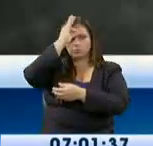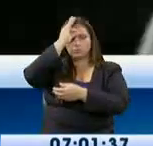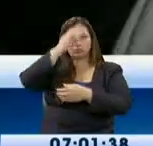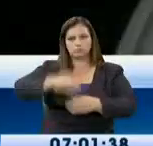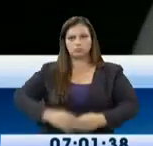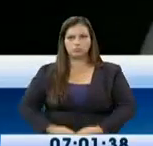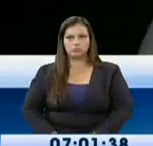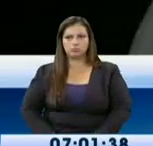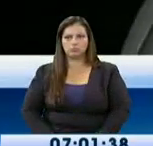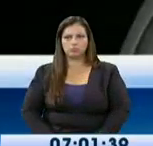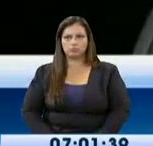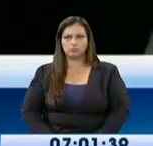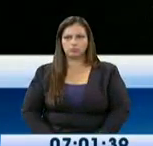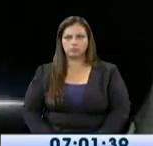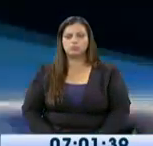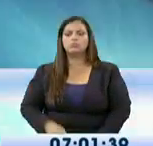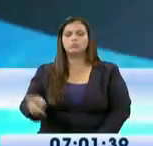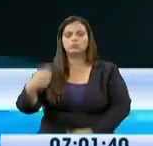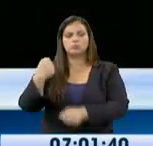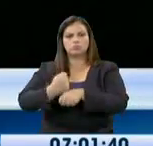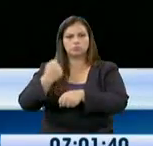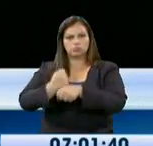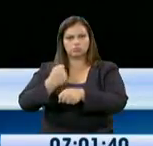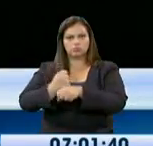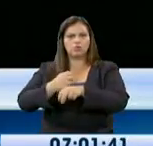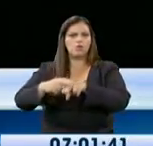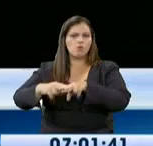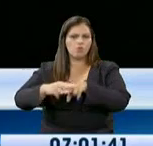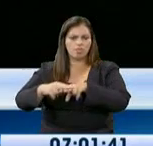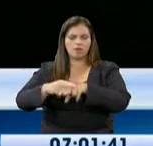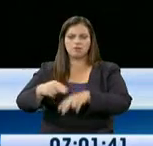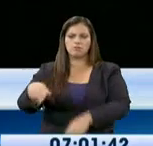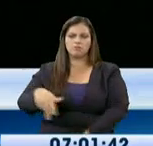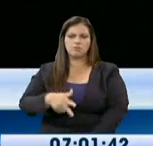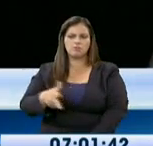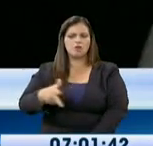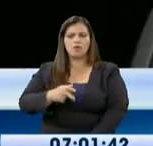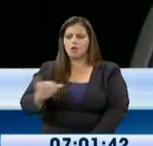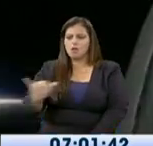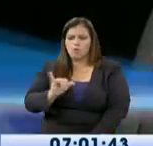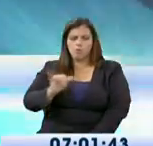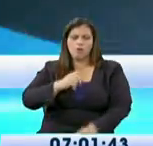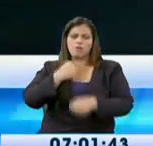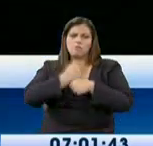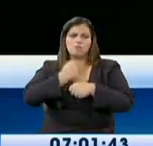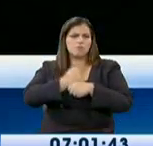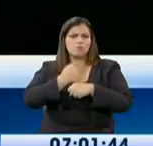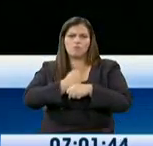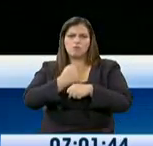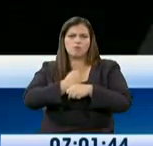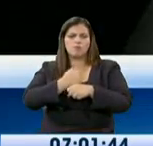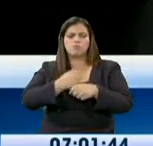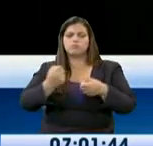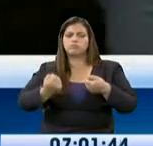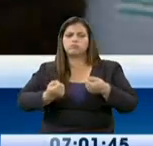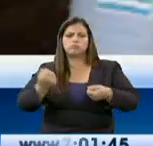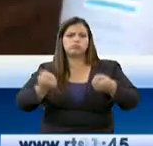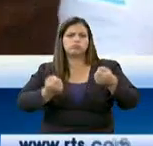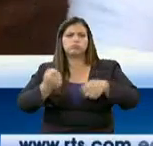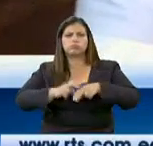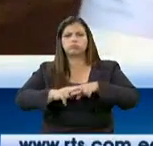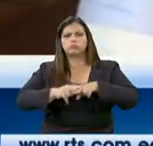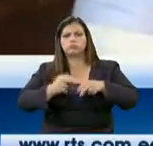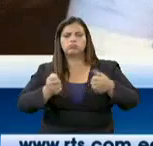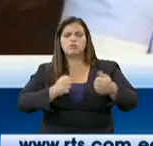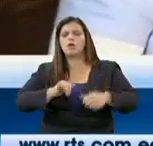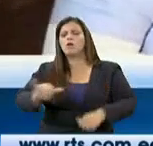ayudarlo. Por allá anda haciendo taxi, como yo también estoy trabajando. Eso es lo que se pone uno. Agentes de